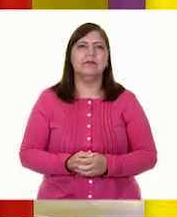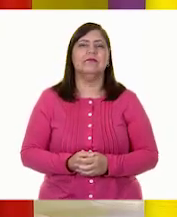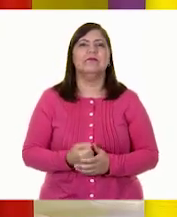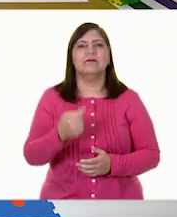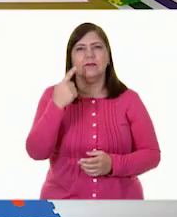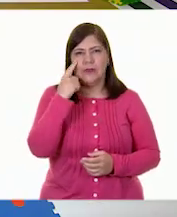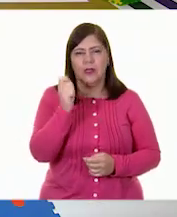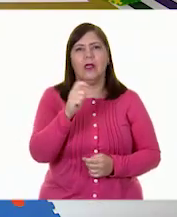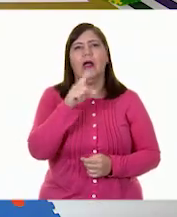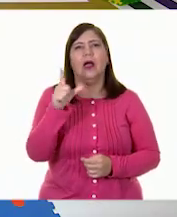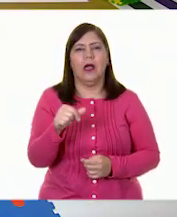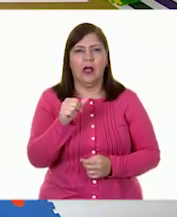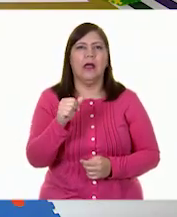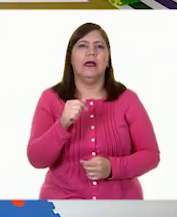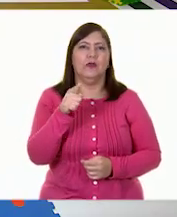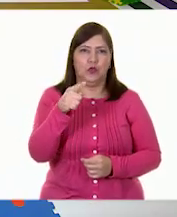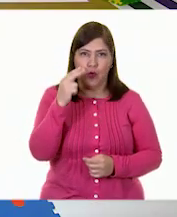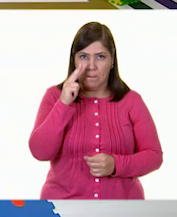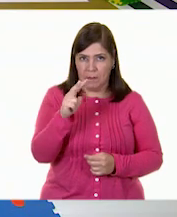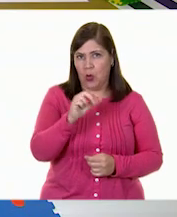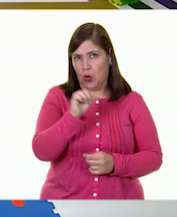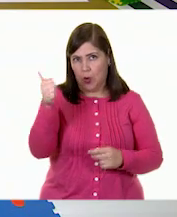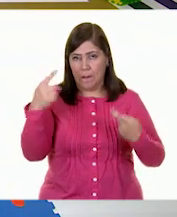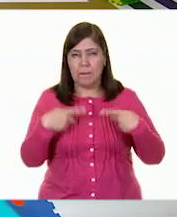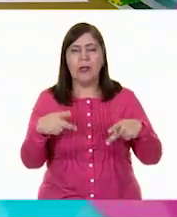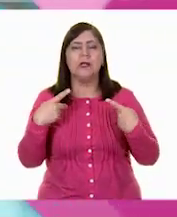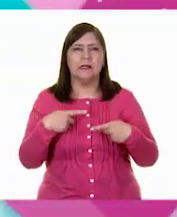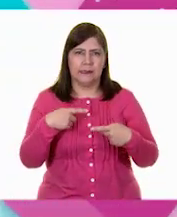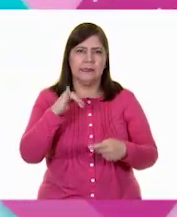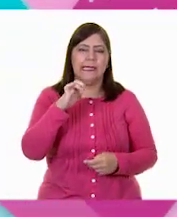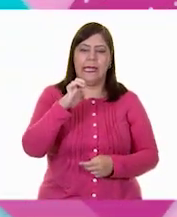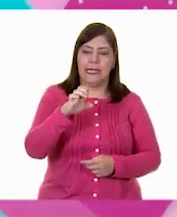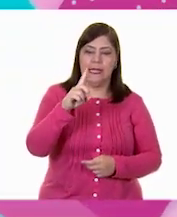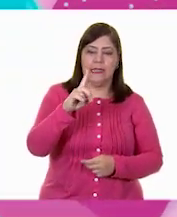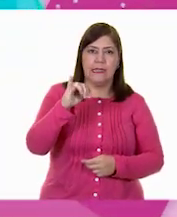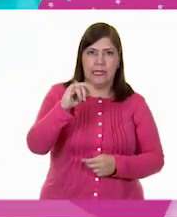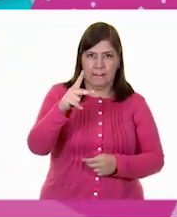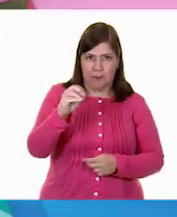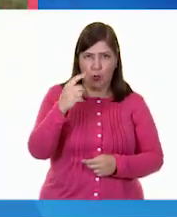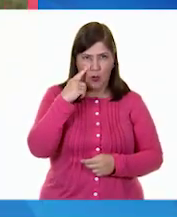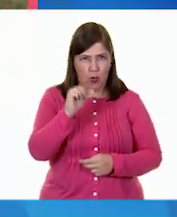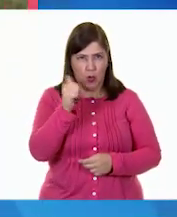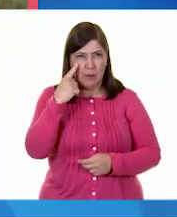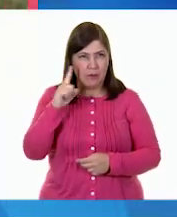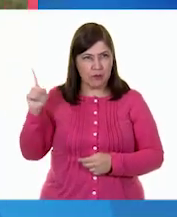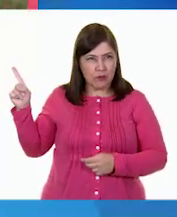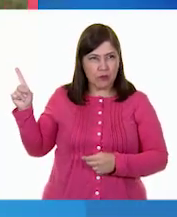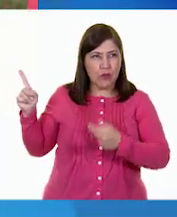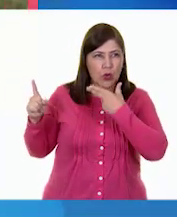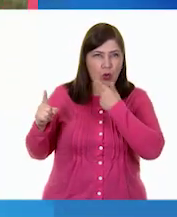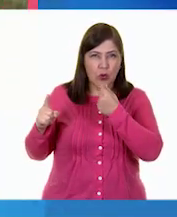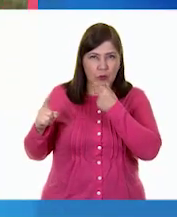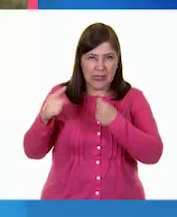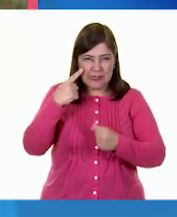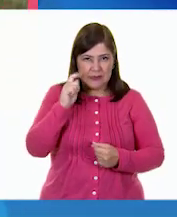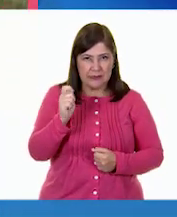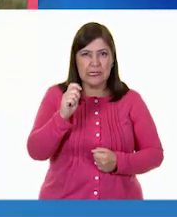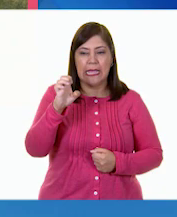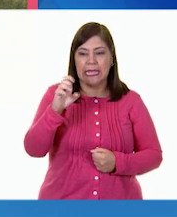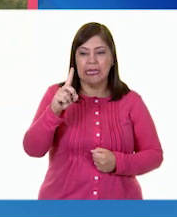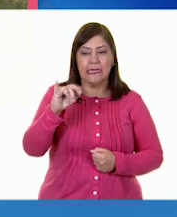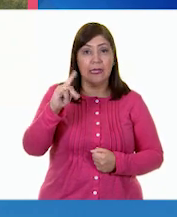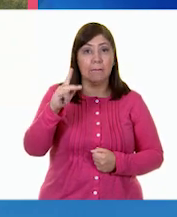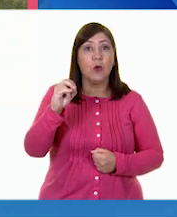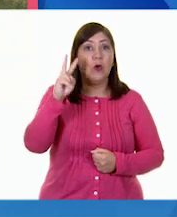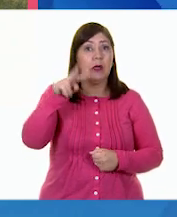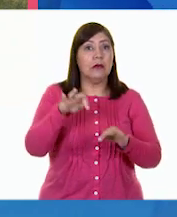Entonces, vieron a la otra persona, ¿verdad? Edipo. Exacto. Les dije que se llamaba Edipo. Esta persona es muy importante porque